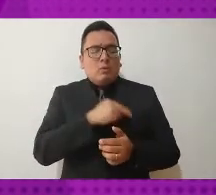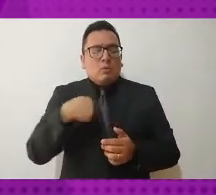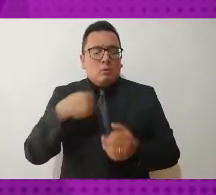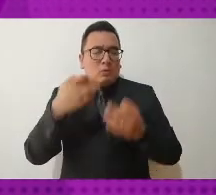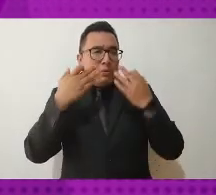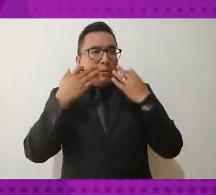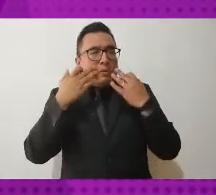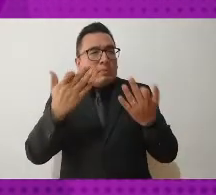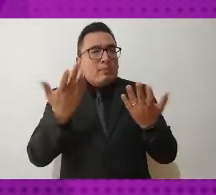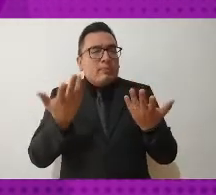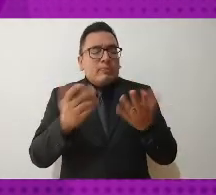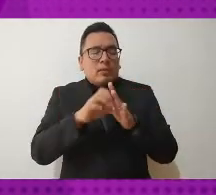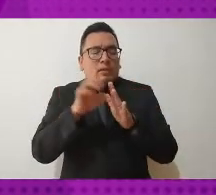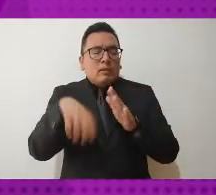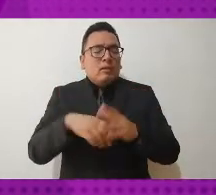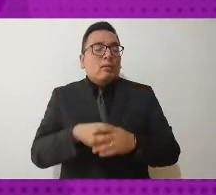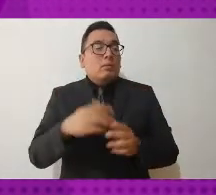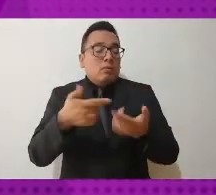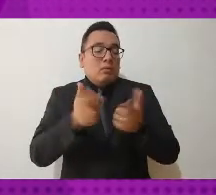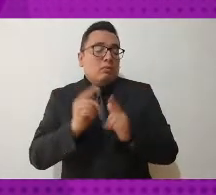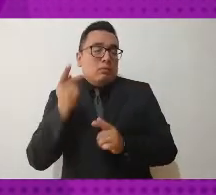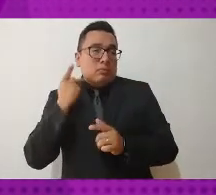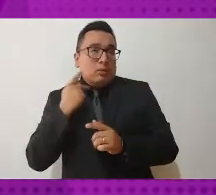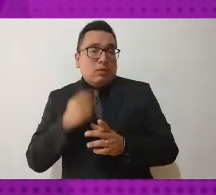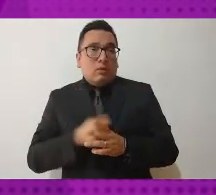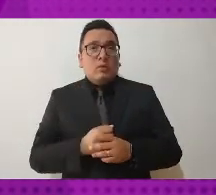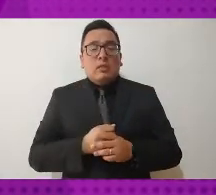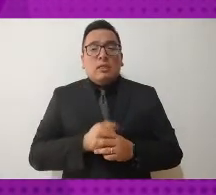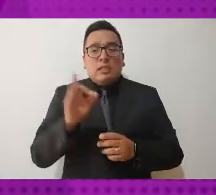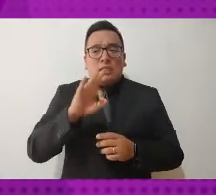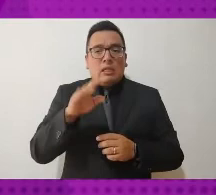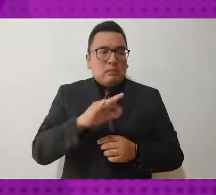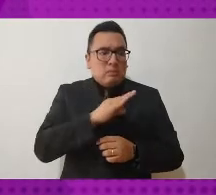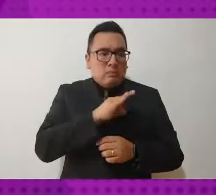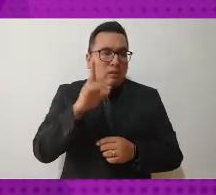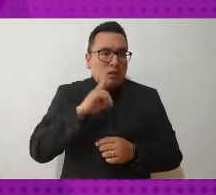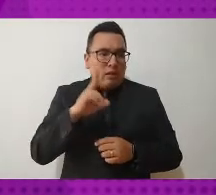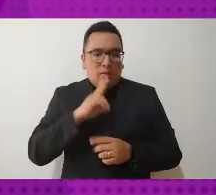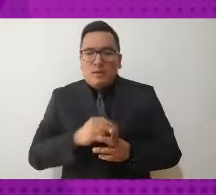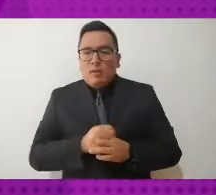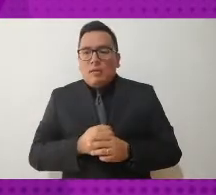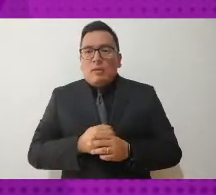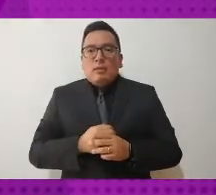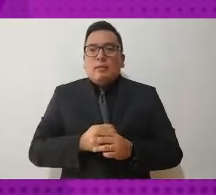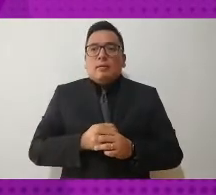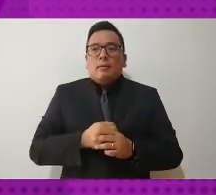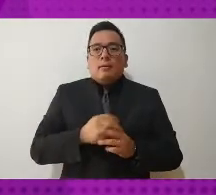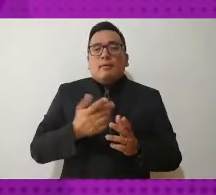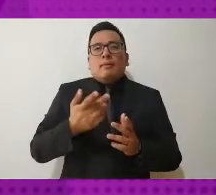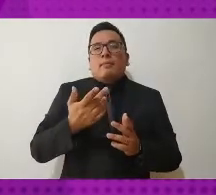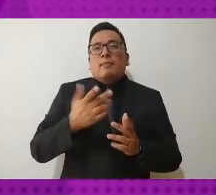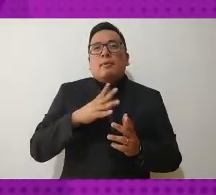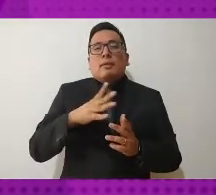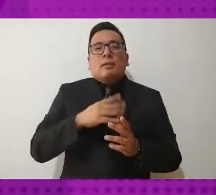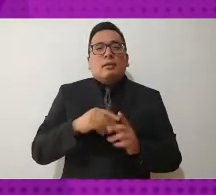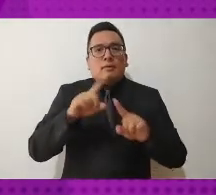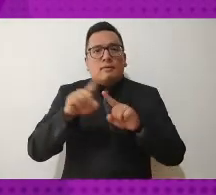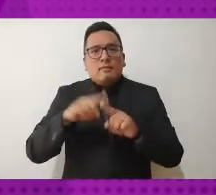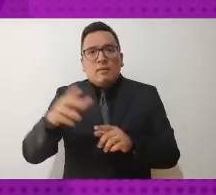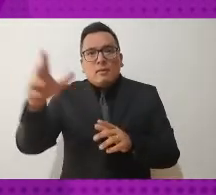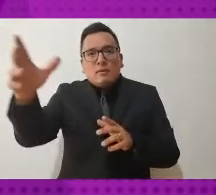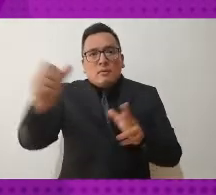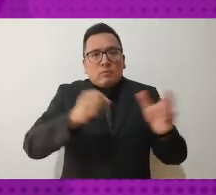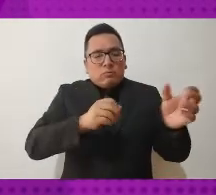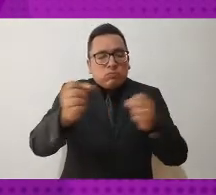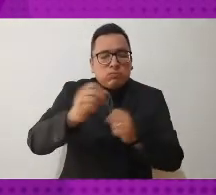notar en esa acción afirmativas es que cuando los partidos políticos tienen la posibilidad de poner varios grupos en una sola bolsa la última